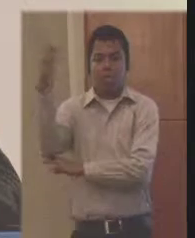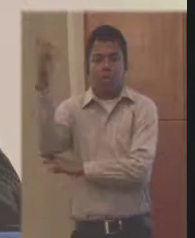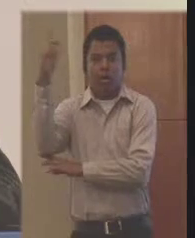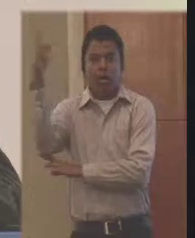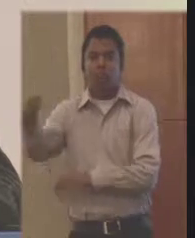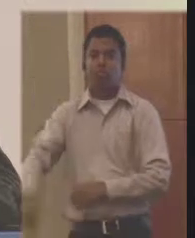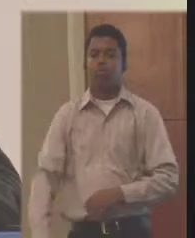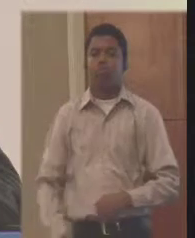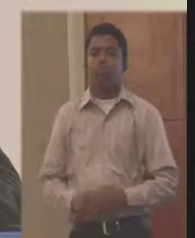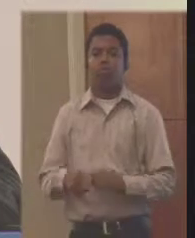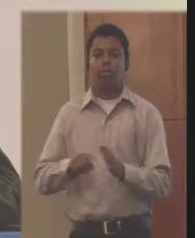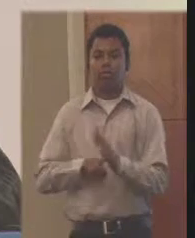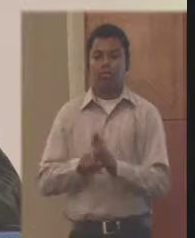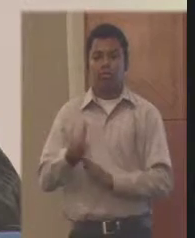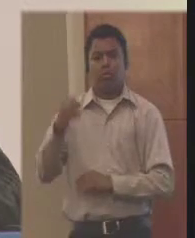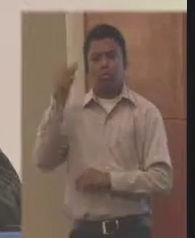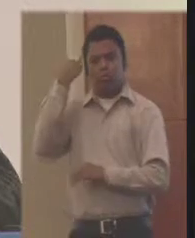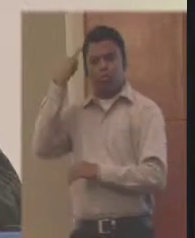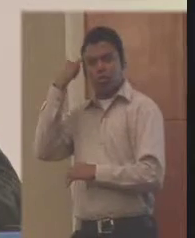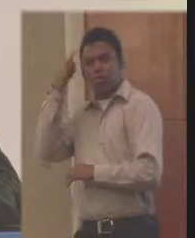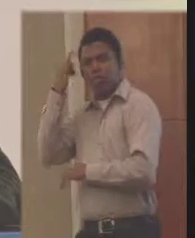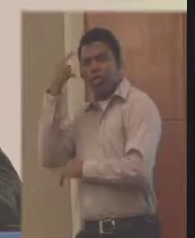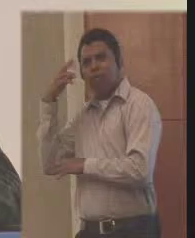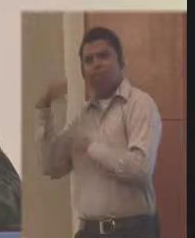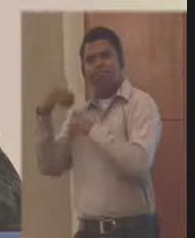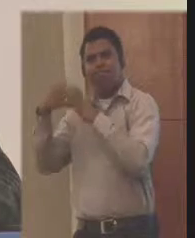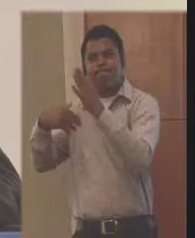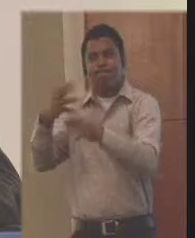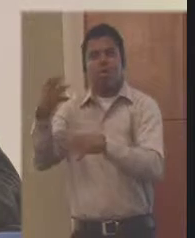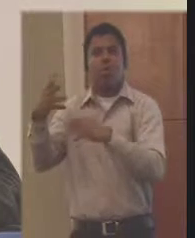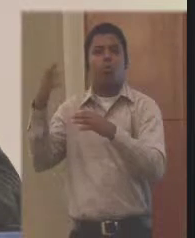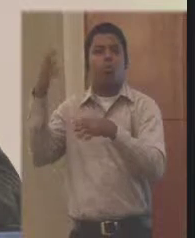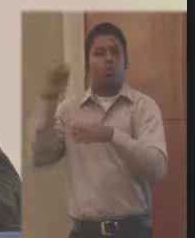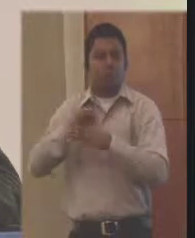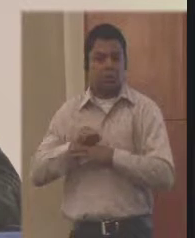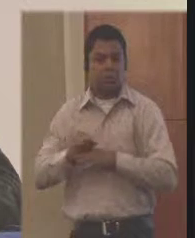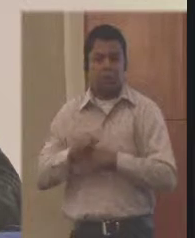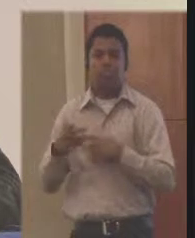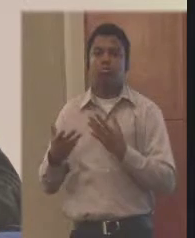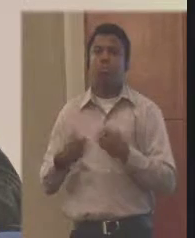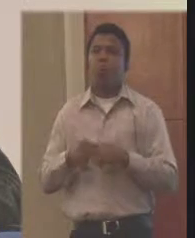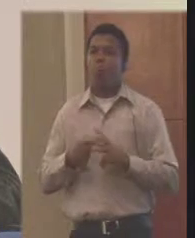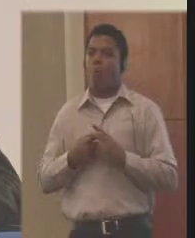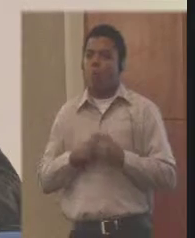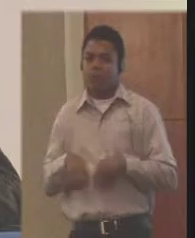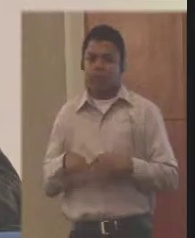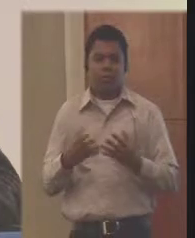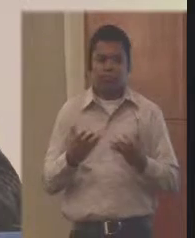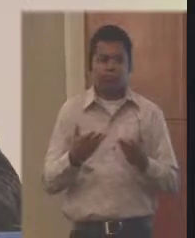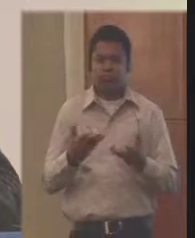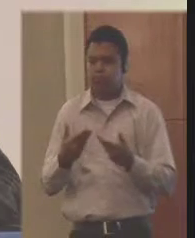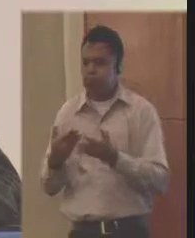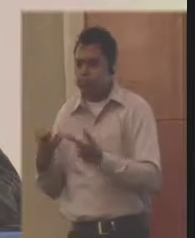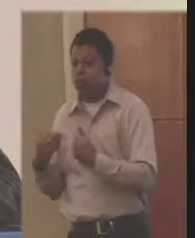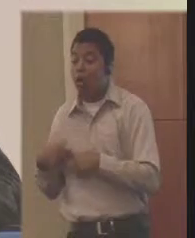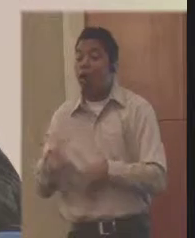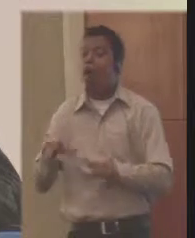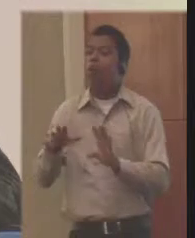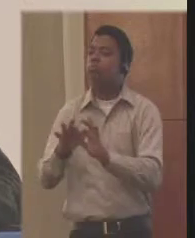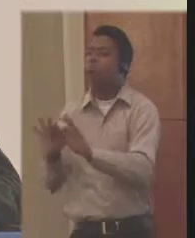iniciativa, buscar la innovación, formar alianzas. Estas son cualidades que vale la